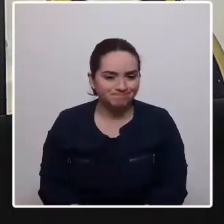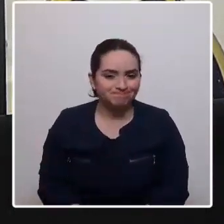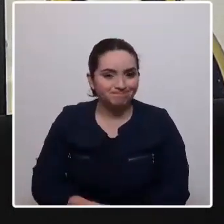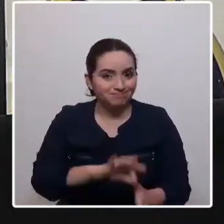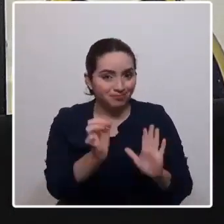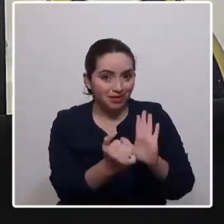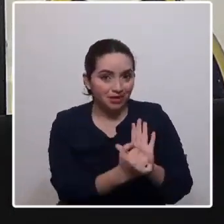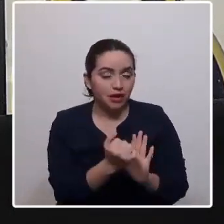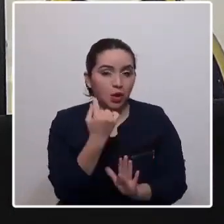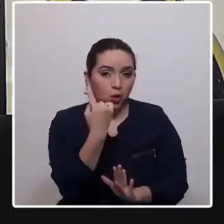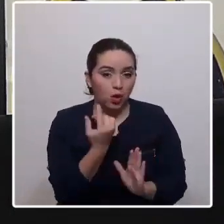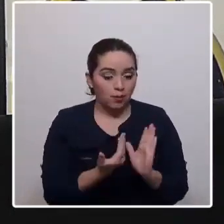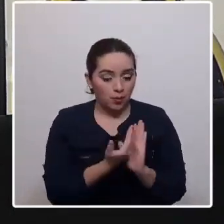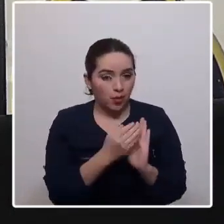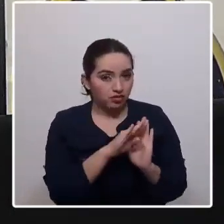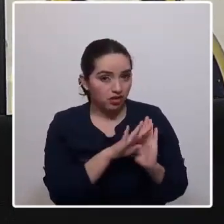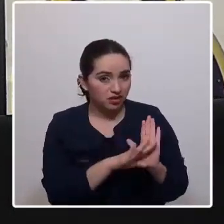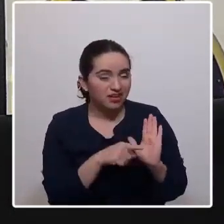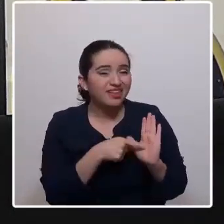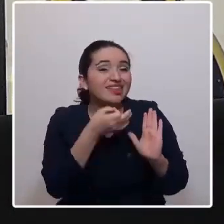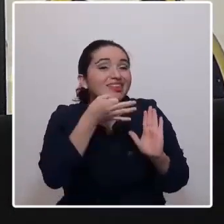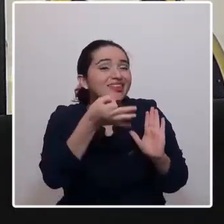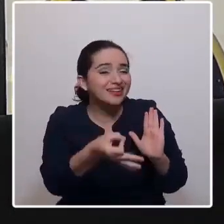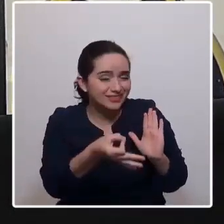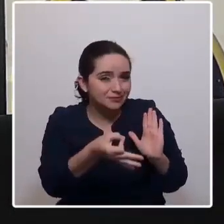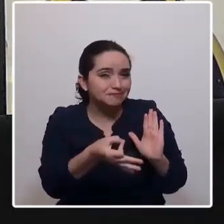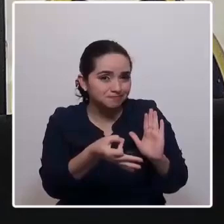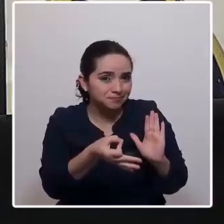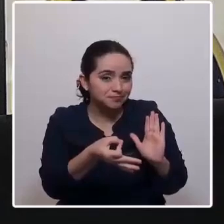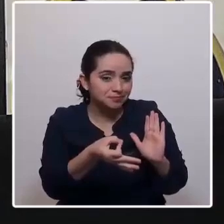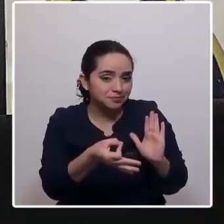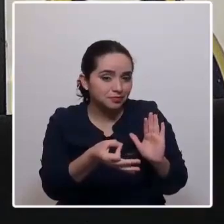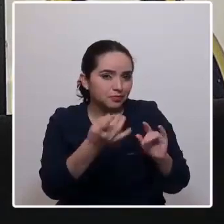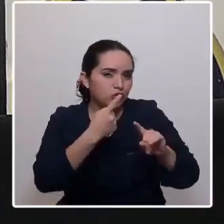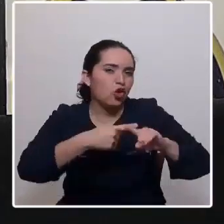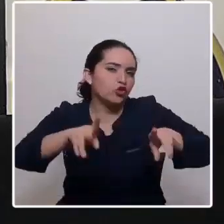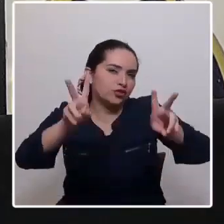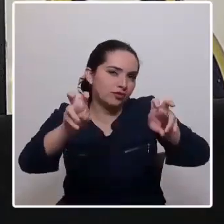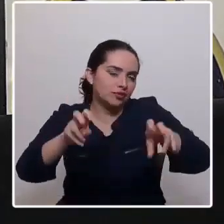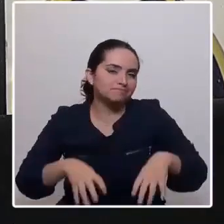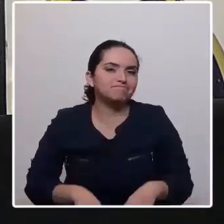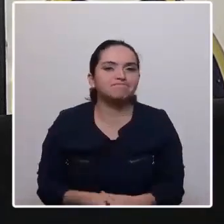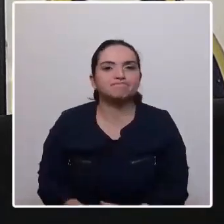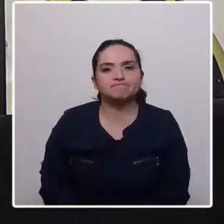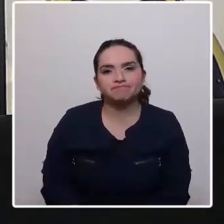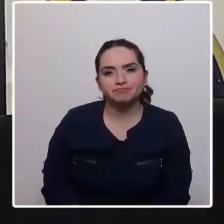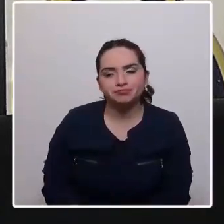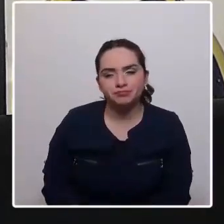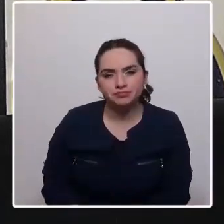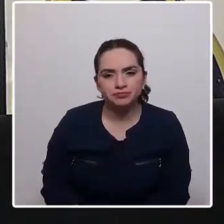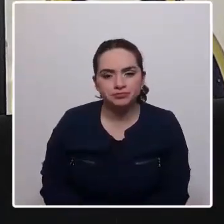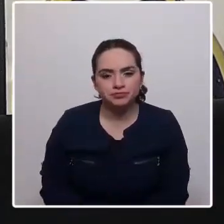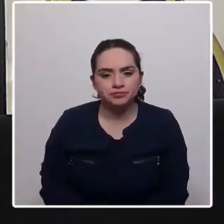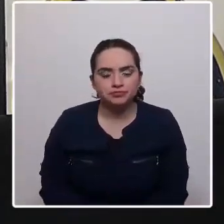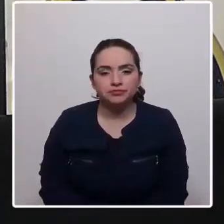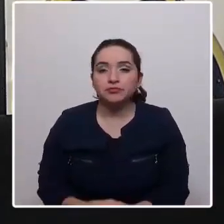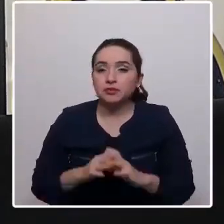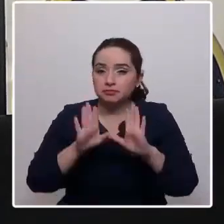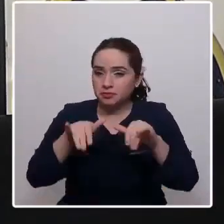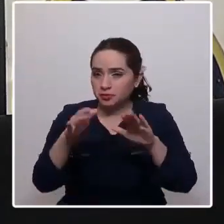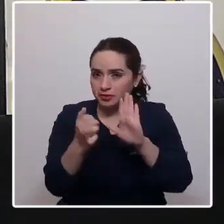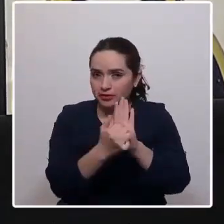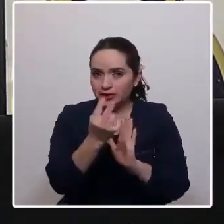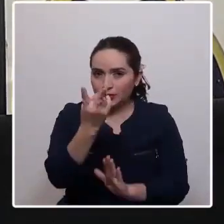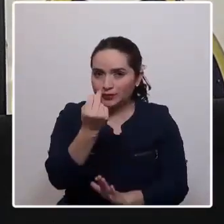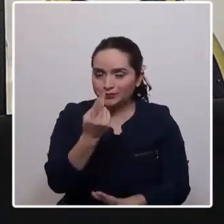1 de la propuesta se señala que esto queda relegado a otras materias. En el mismo sentido, en el artículo 12, se vuelve